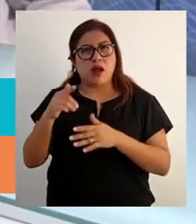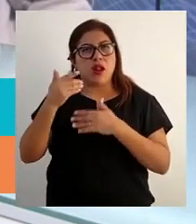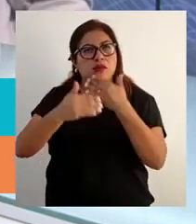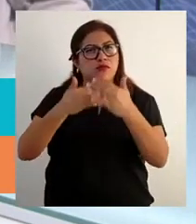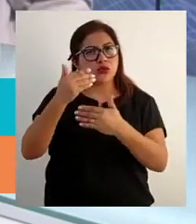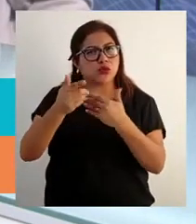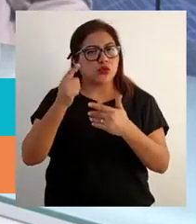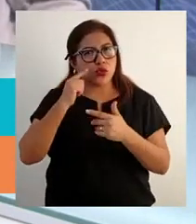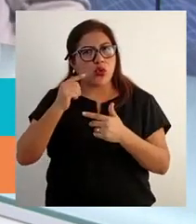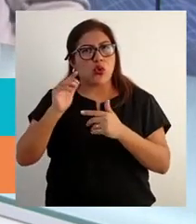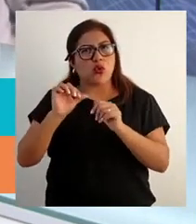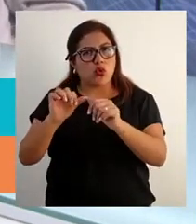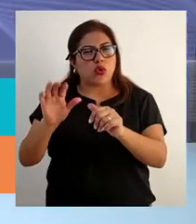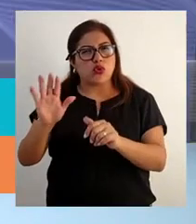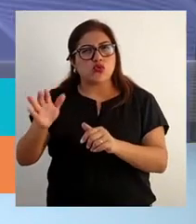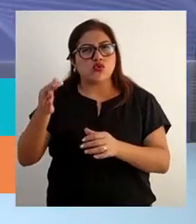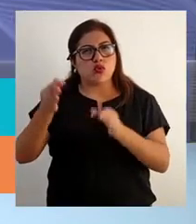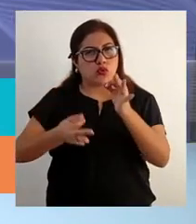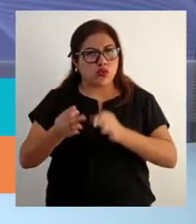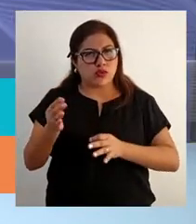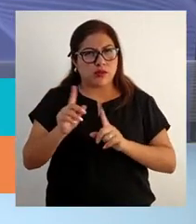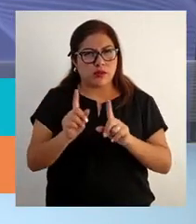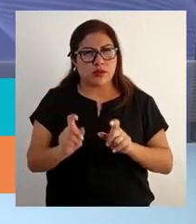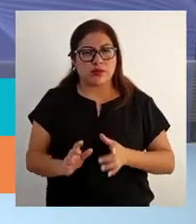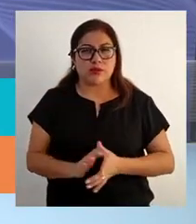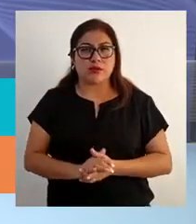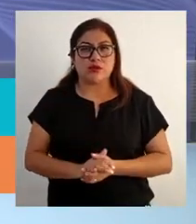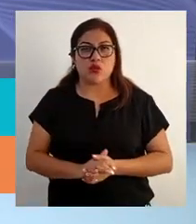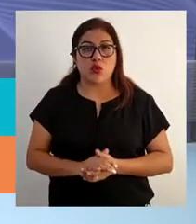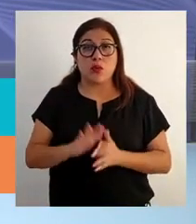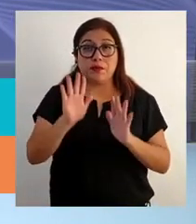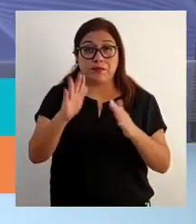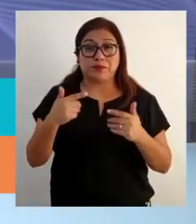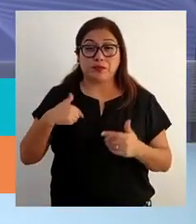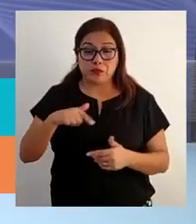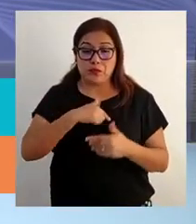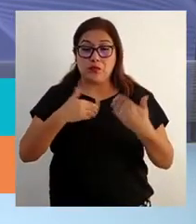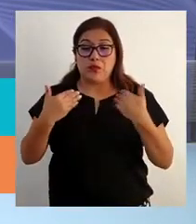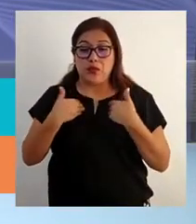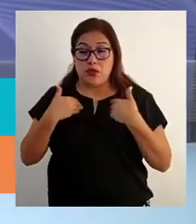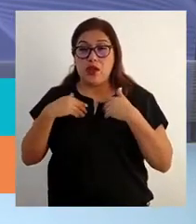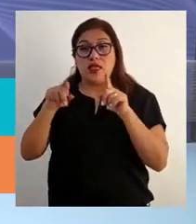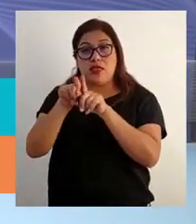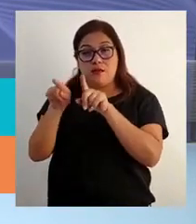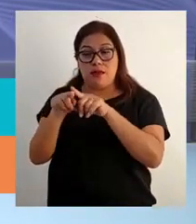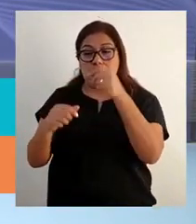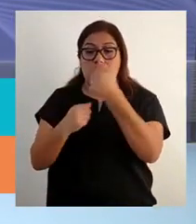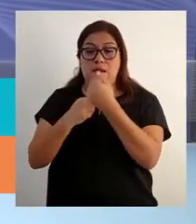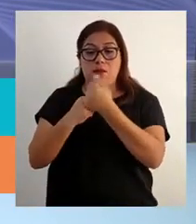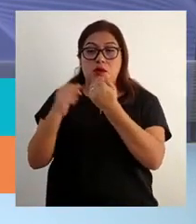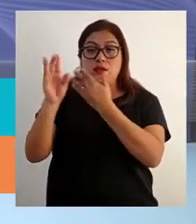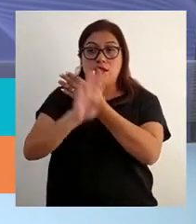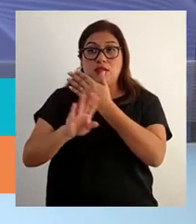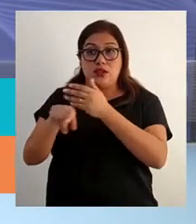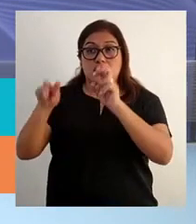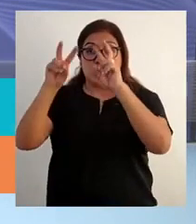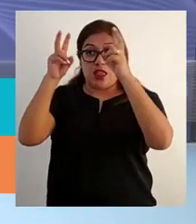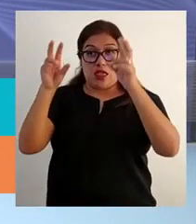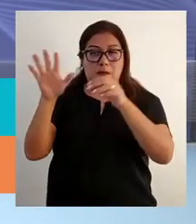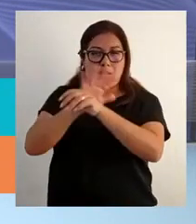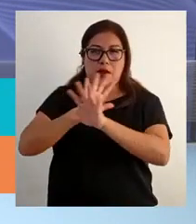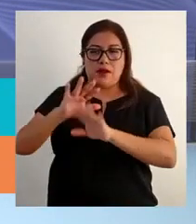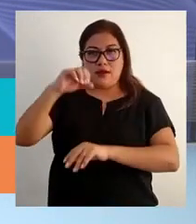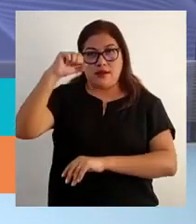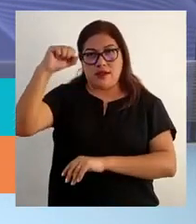Mira, Enrique, respecto de eso nosotros tenemos para apoyos y salvaguardias y restitución, que es un tema plenamente de derechos humanos, están